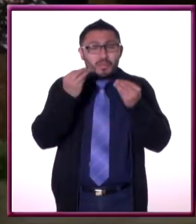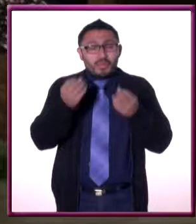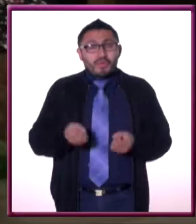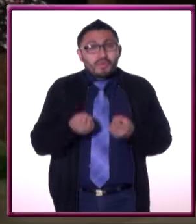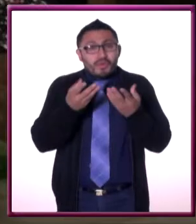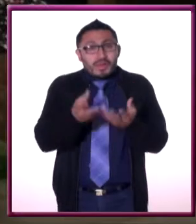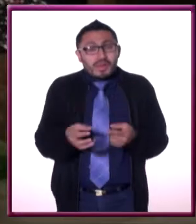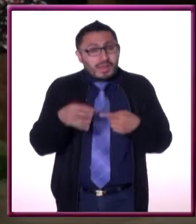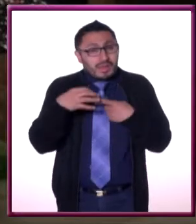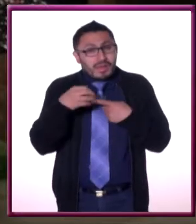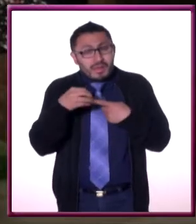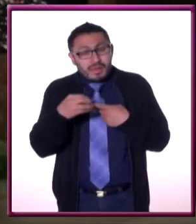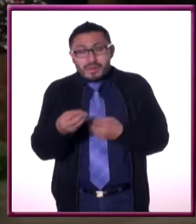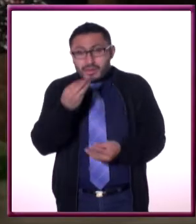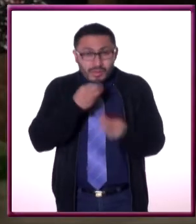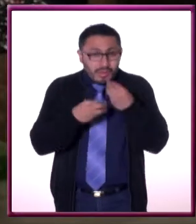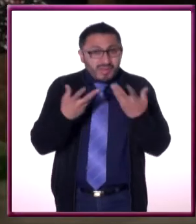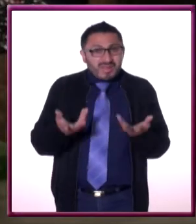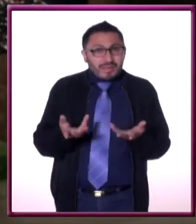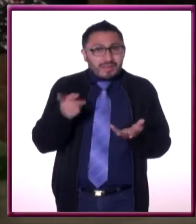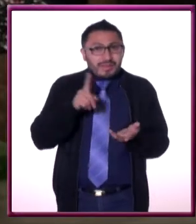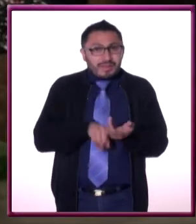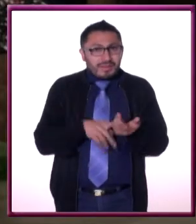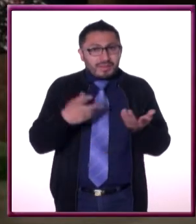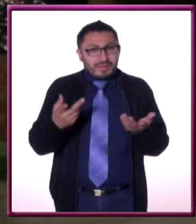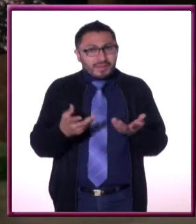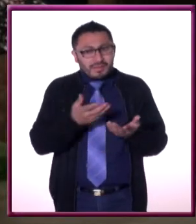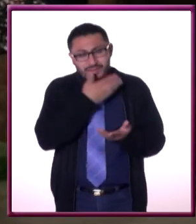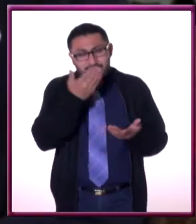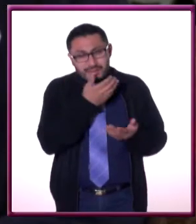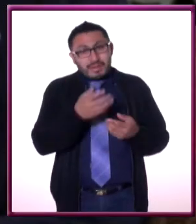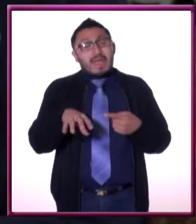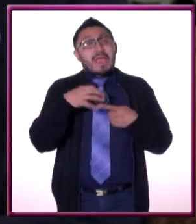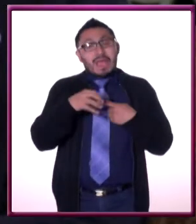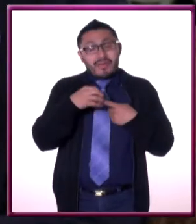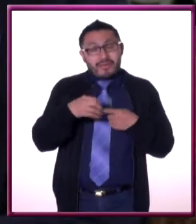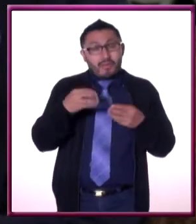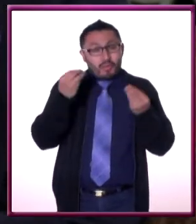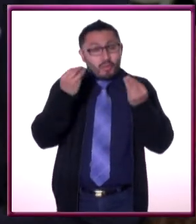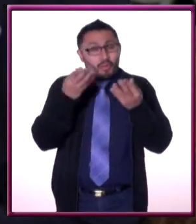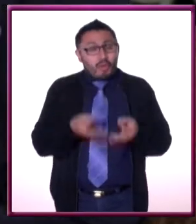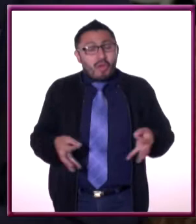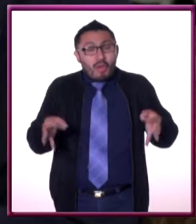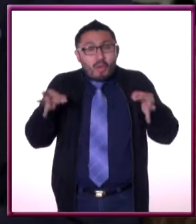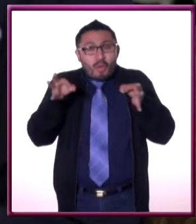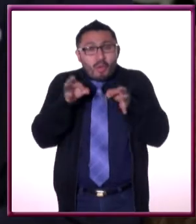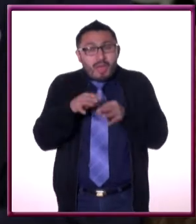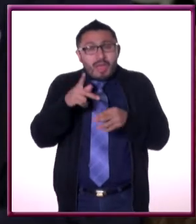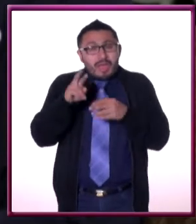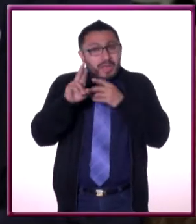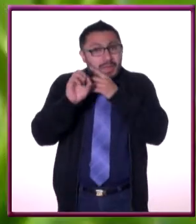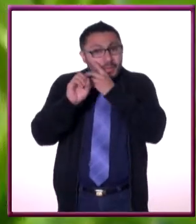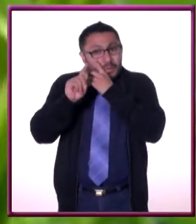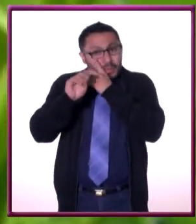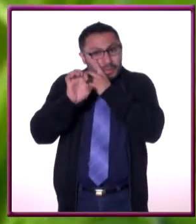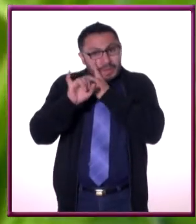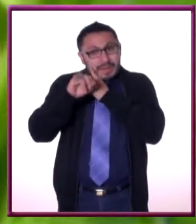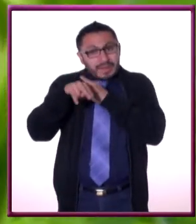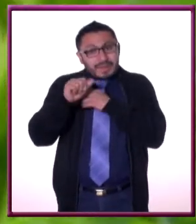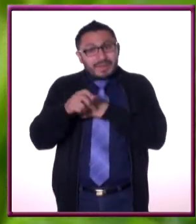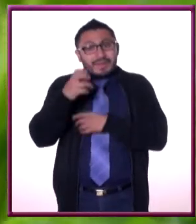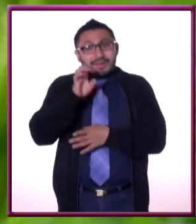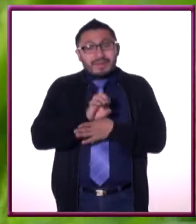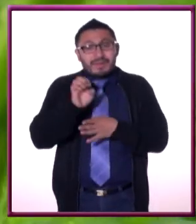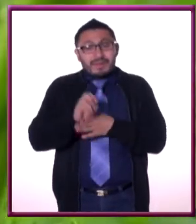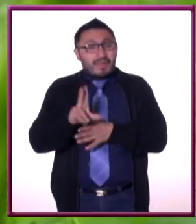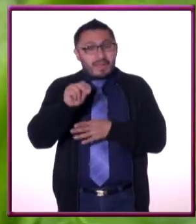por ejemplo, comer frijoles en una dieta habitual? Pues los frijoles son fuente importantísima de proteína. Entonces es algo que como